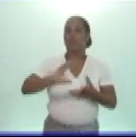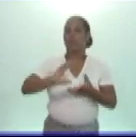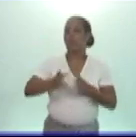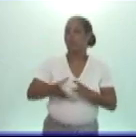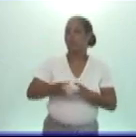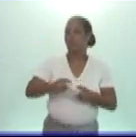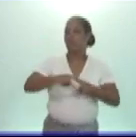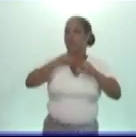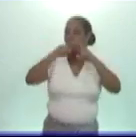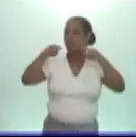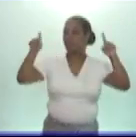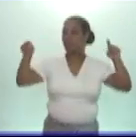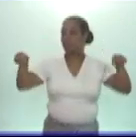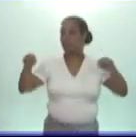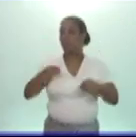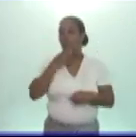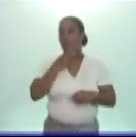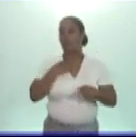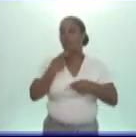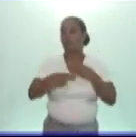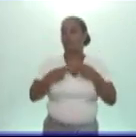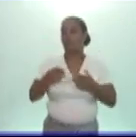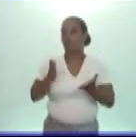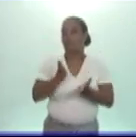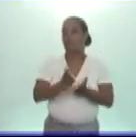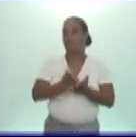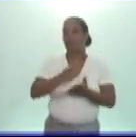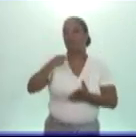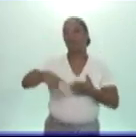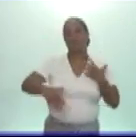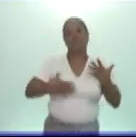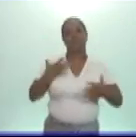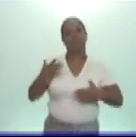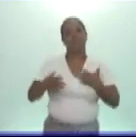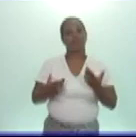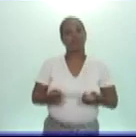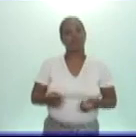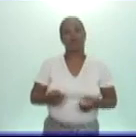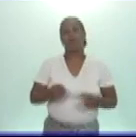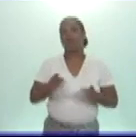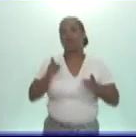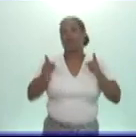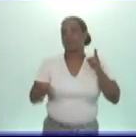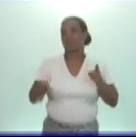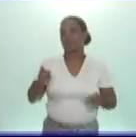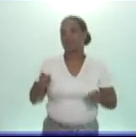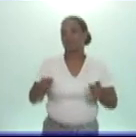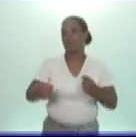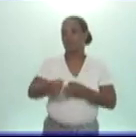hemos hecho en clase, en estas actividades, tratando de usar los segmentos,